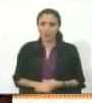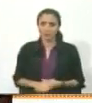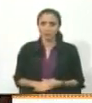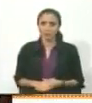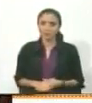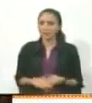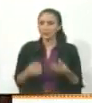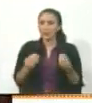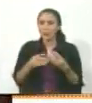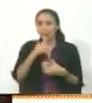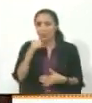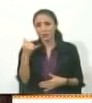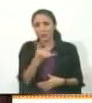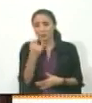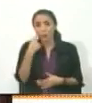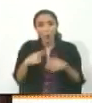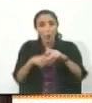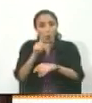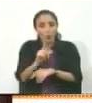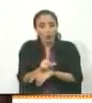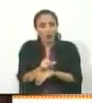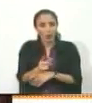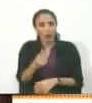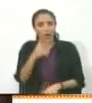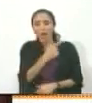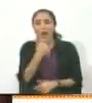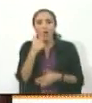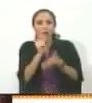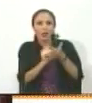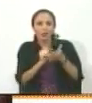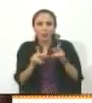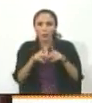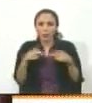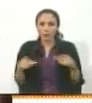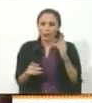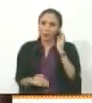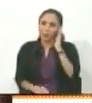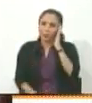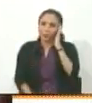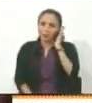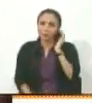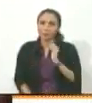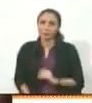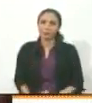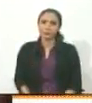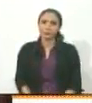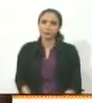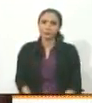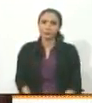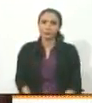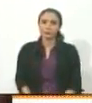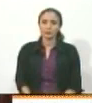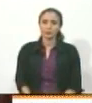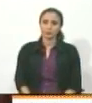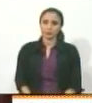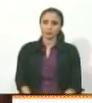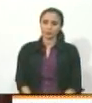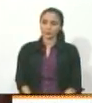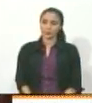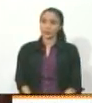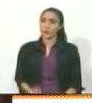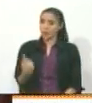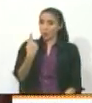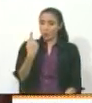acusado. Una solita. No que lo escribió un periodista, no, no, una pruebita, papá. Una sola. Una sola, eso es